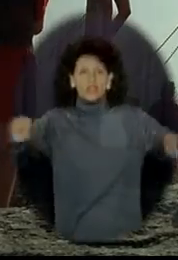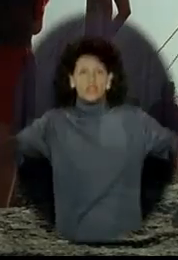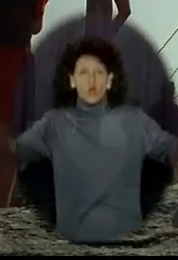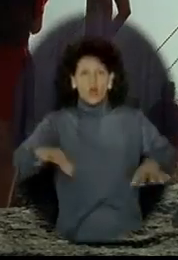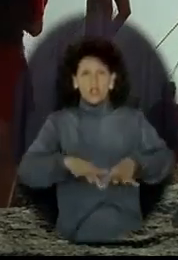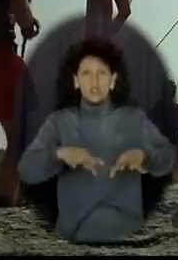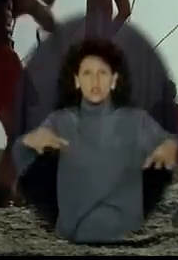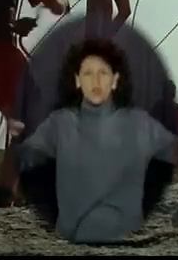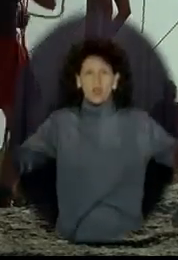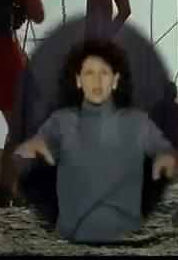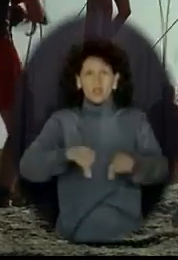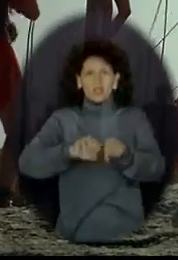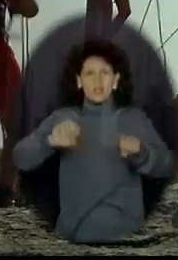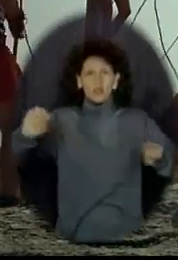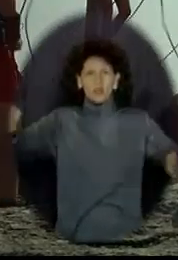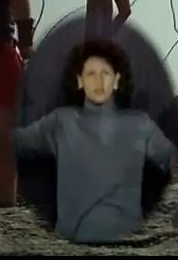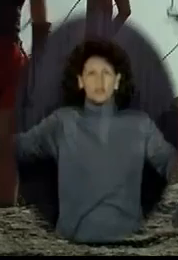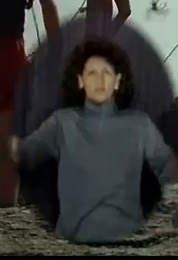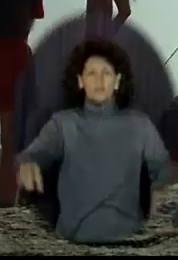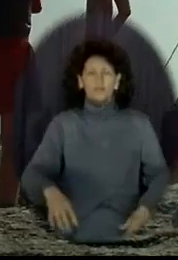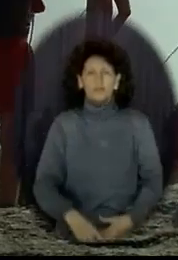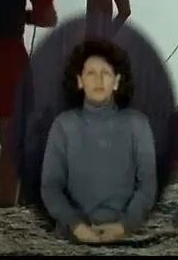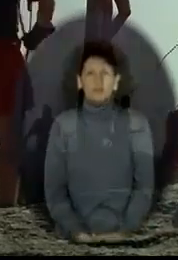¡Quiten las sogas!